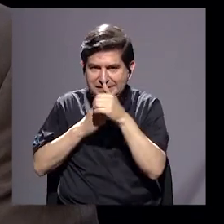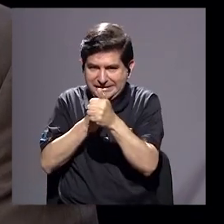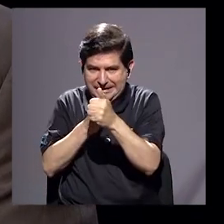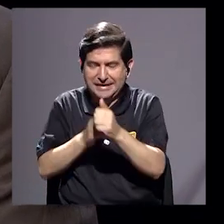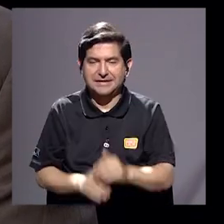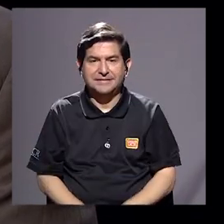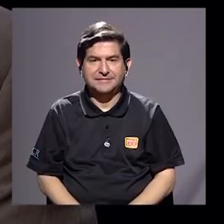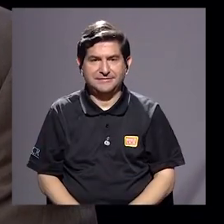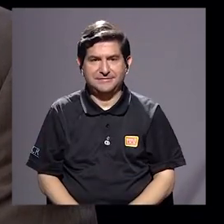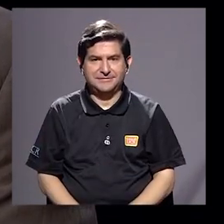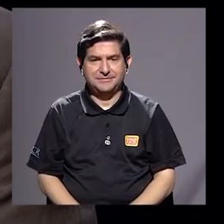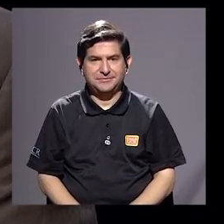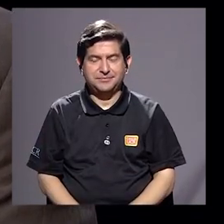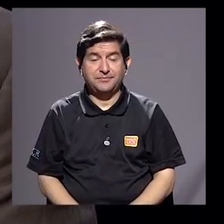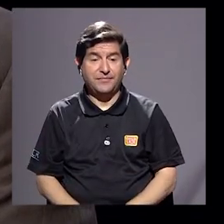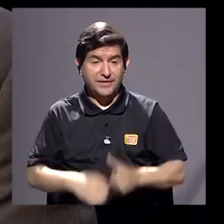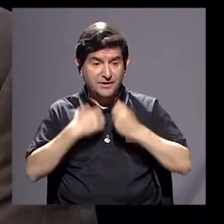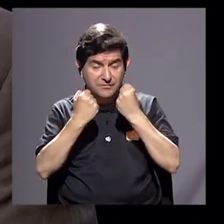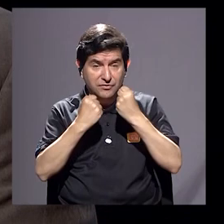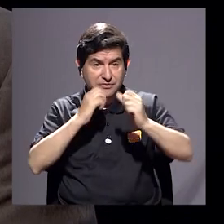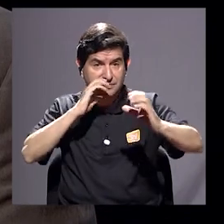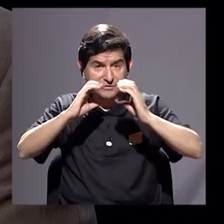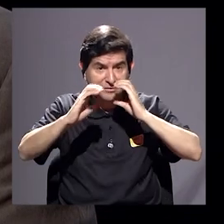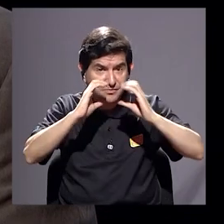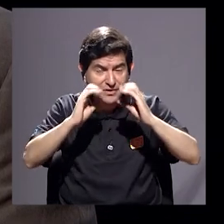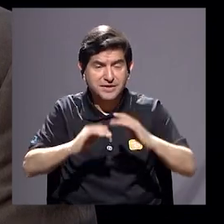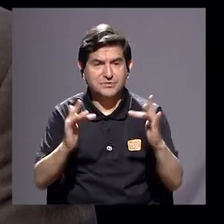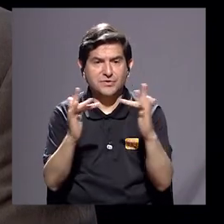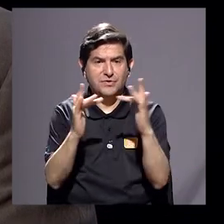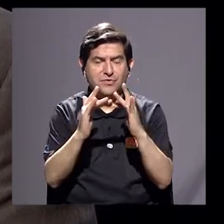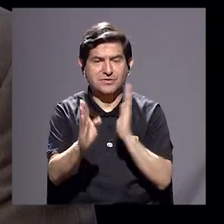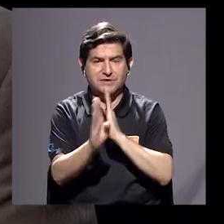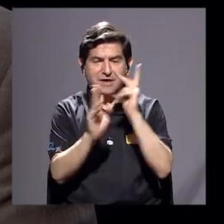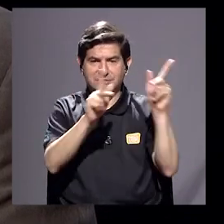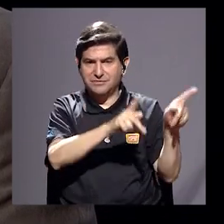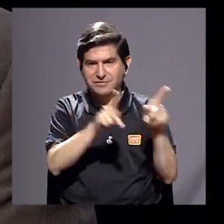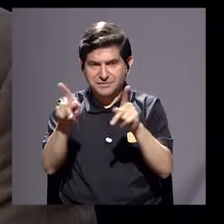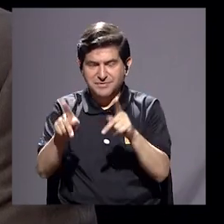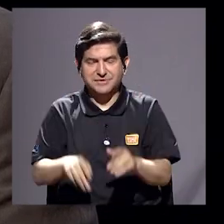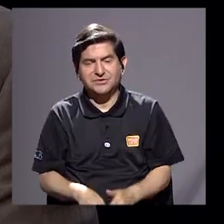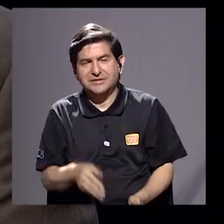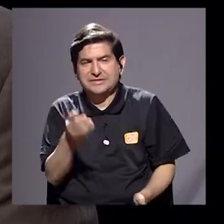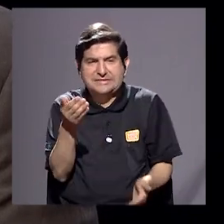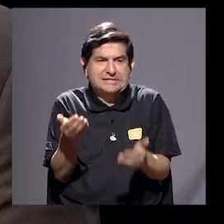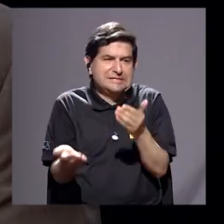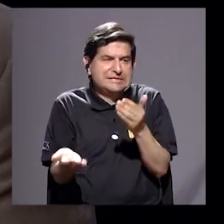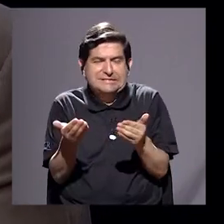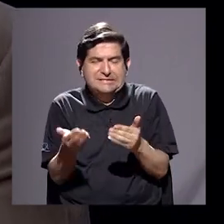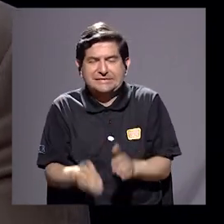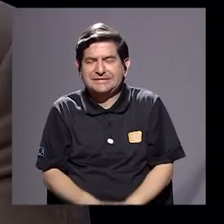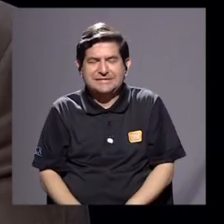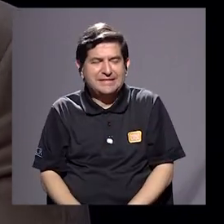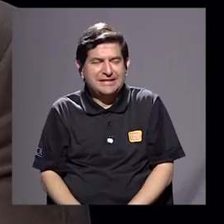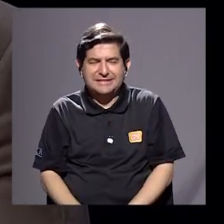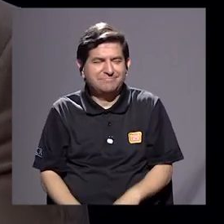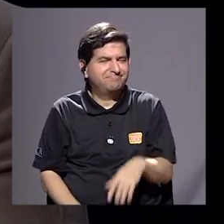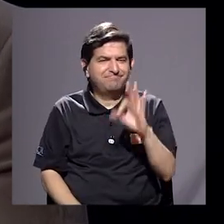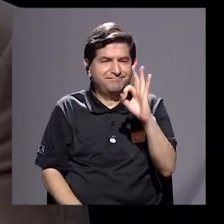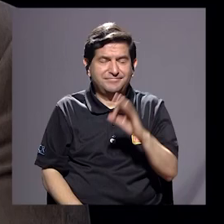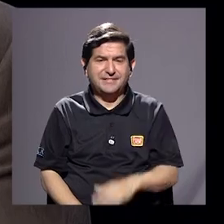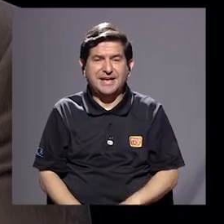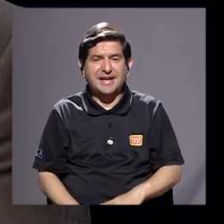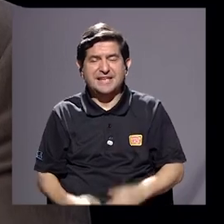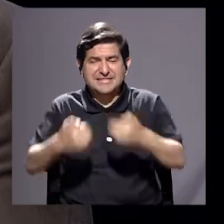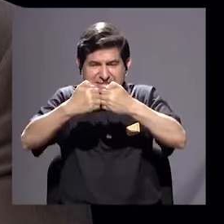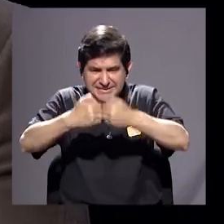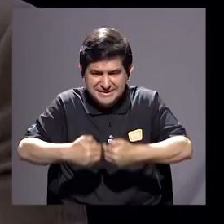para poder este fortalecer la comunicación el contacto directo con la ciudadanía de alguna manera si hay un divorcio entre